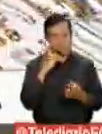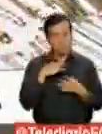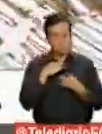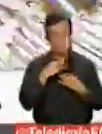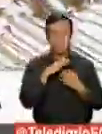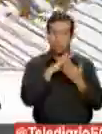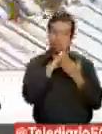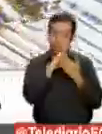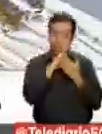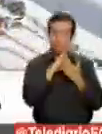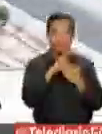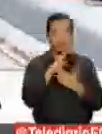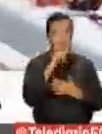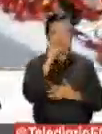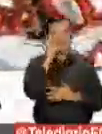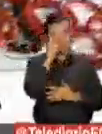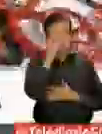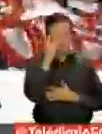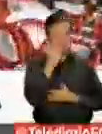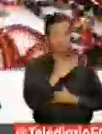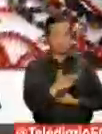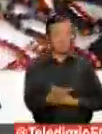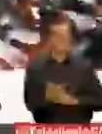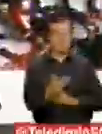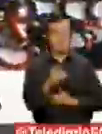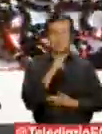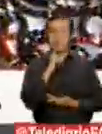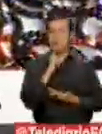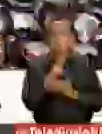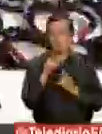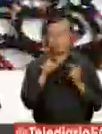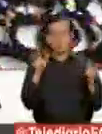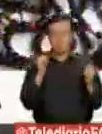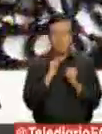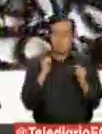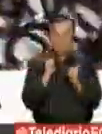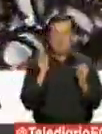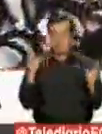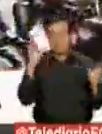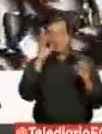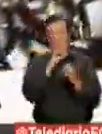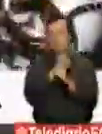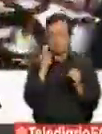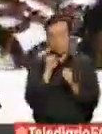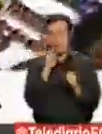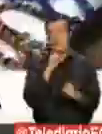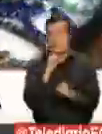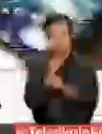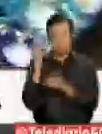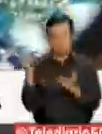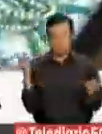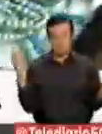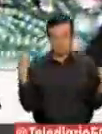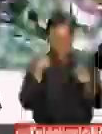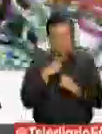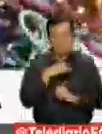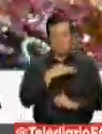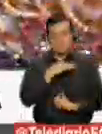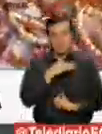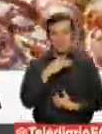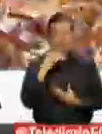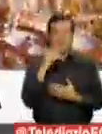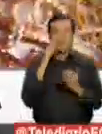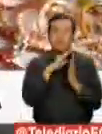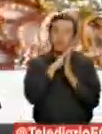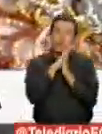de hoy, no, a su pareja? Así es, César. Obviamente, para que no pasen frío en estas noches tan frías, entonces, que se abriguen bien las pijamas. Tenemos